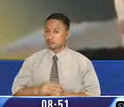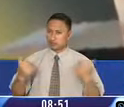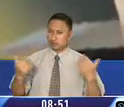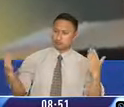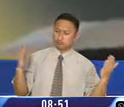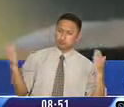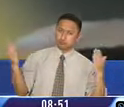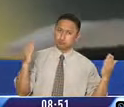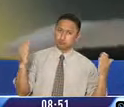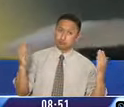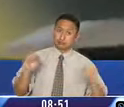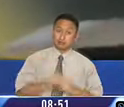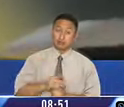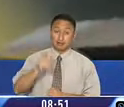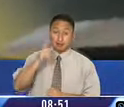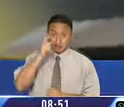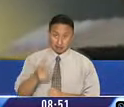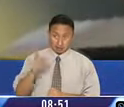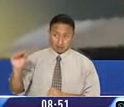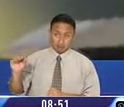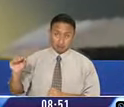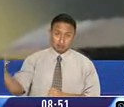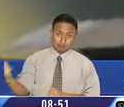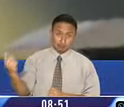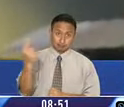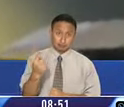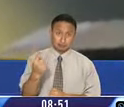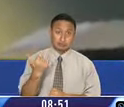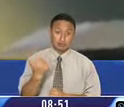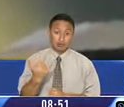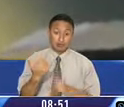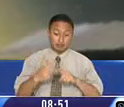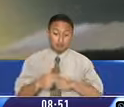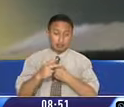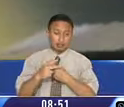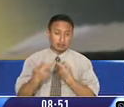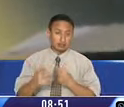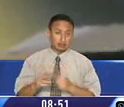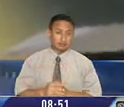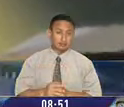tuvo conocimientos del fiscal, pero en este momento también están haciendo este tipo